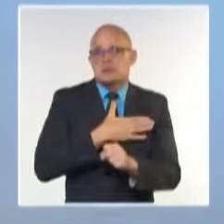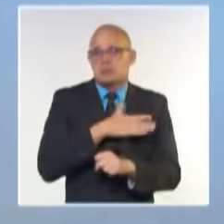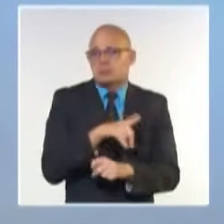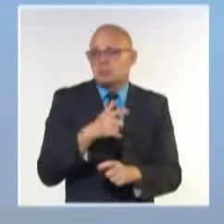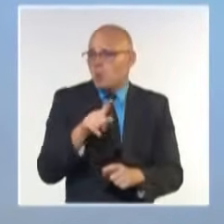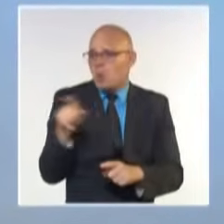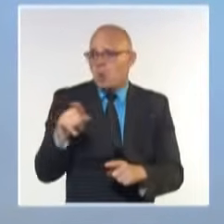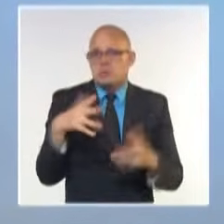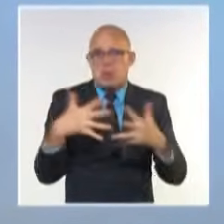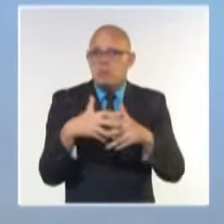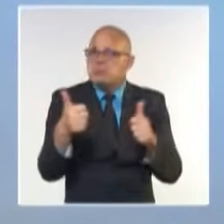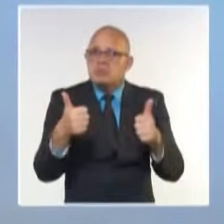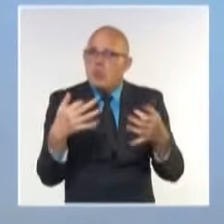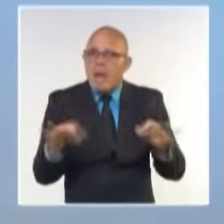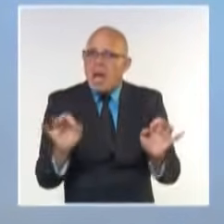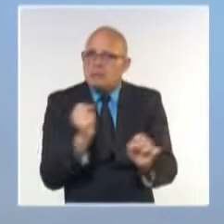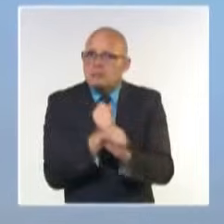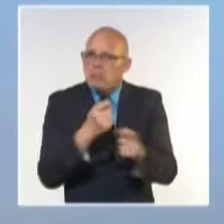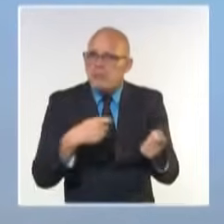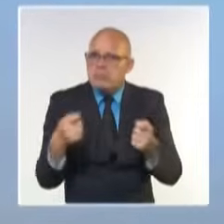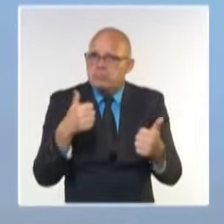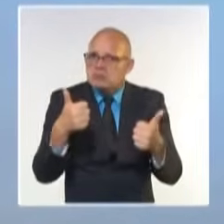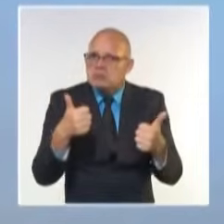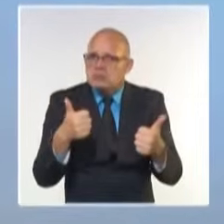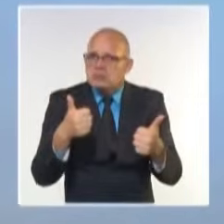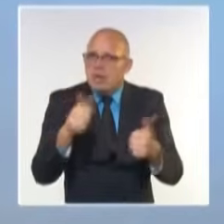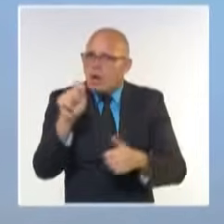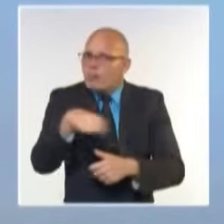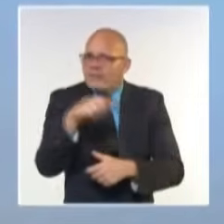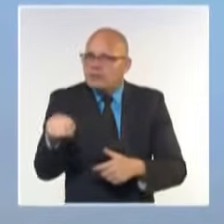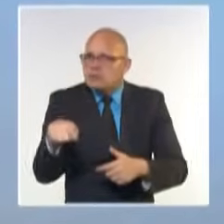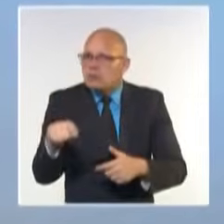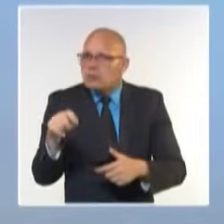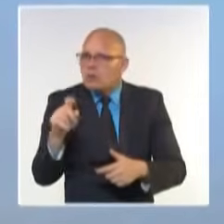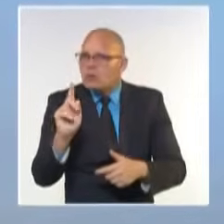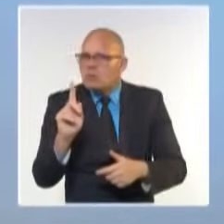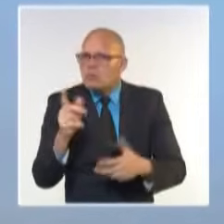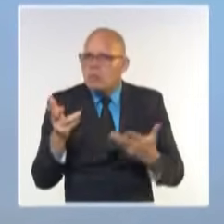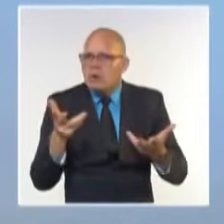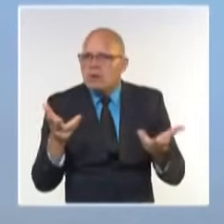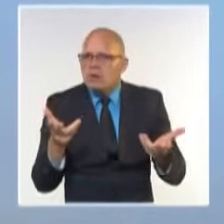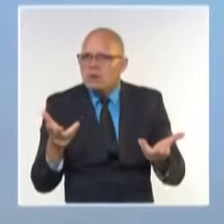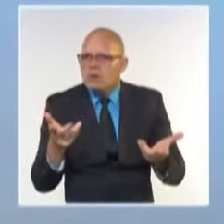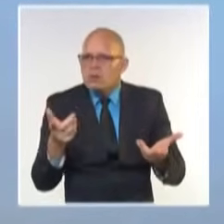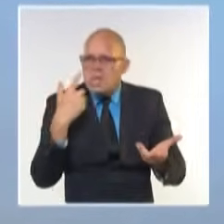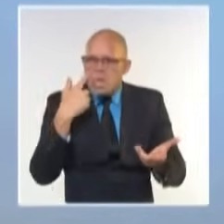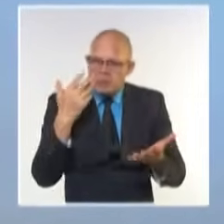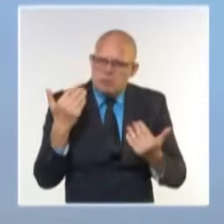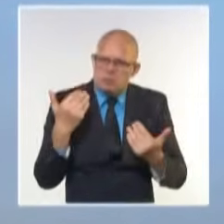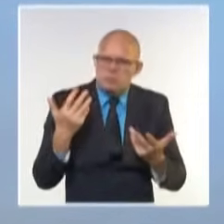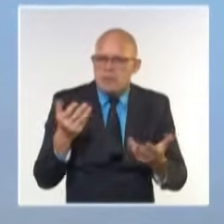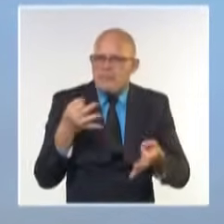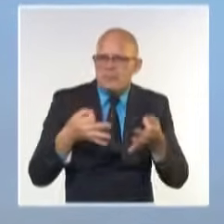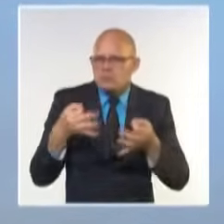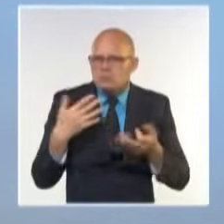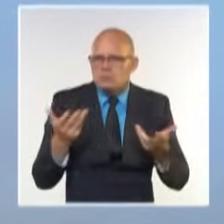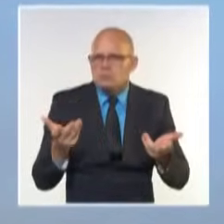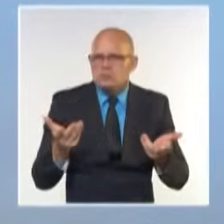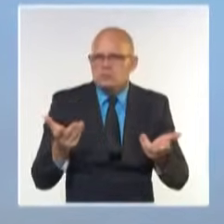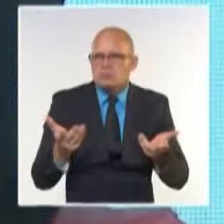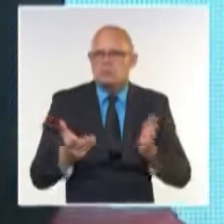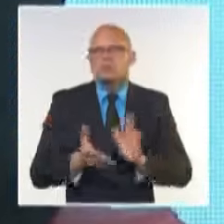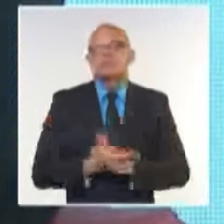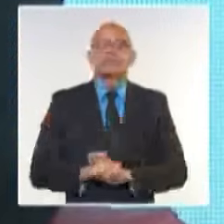que eso no está prohibido. No está prohibido, pero esa es la única opción. ¿Cómo ustedes lo ven en el Ministerio de la Industria Alimentaria?